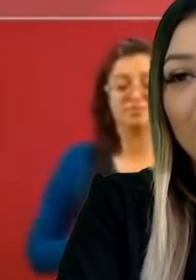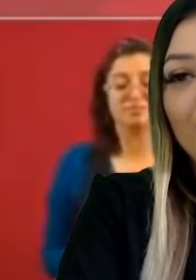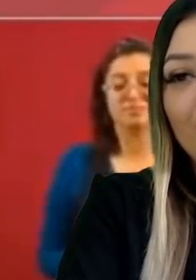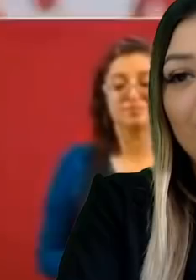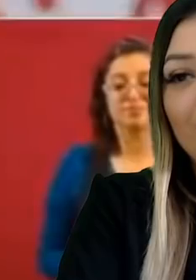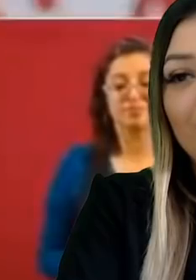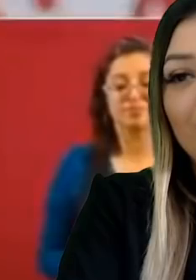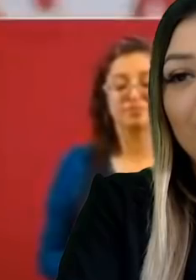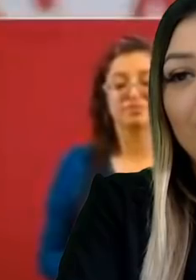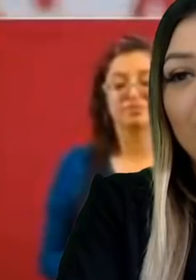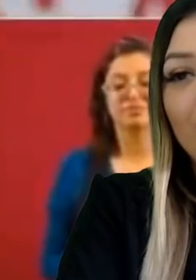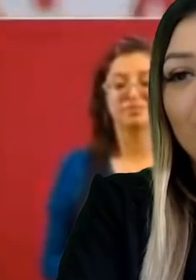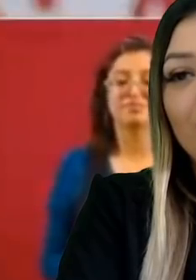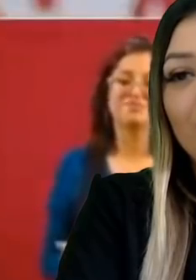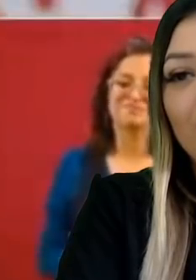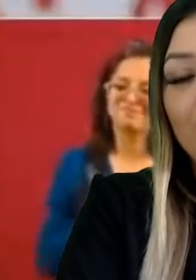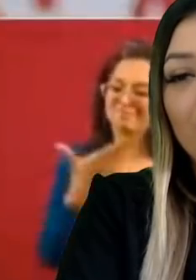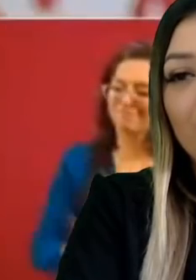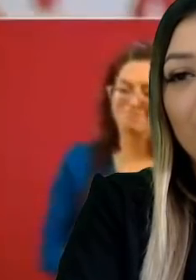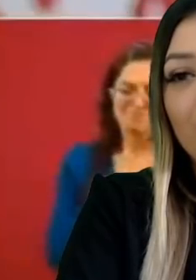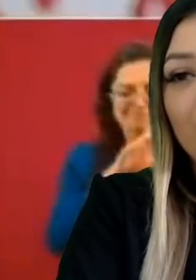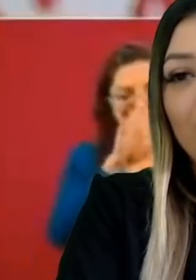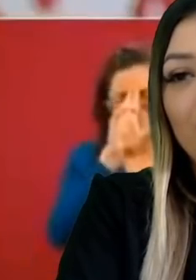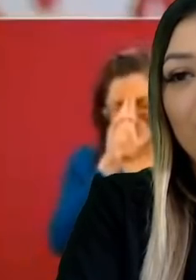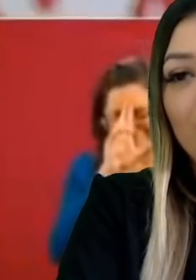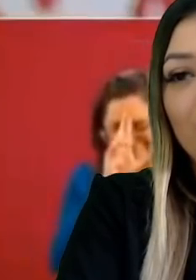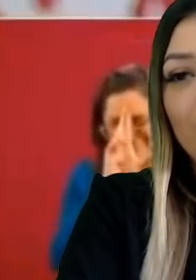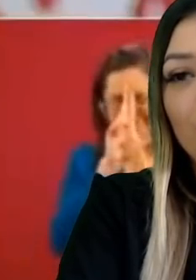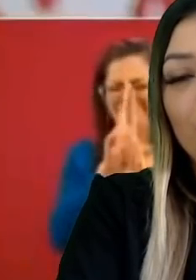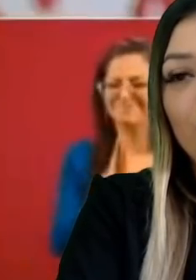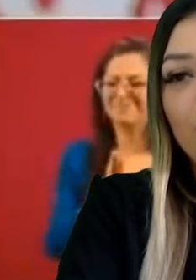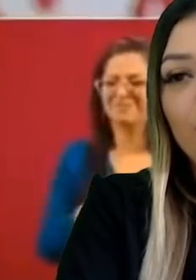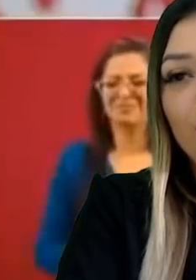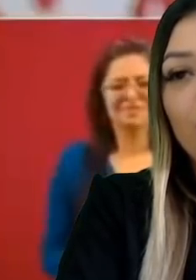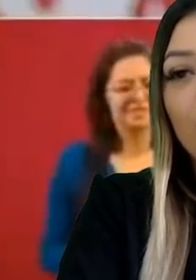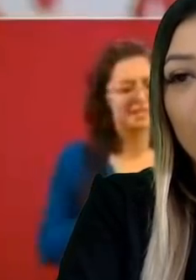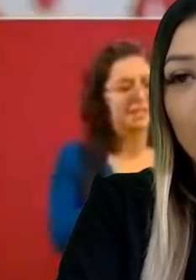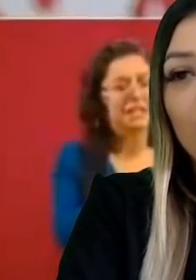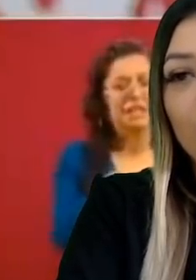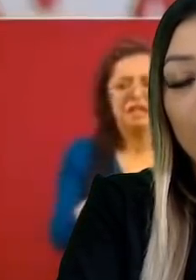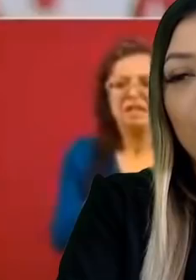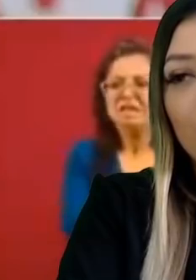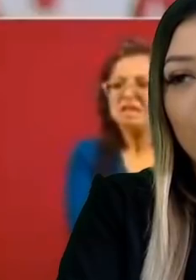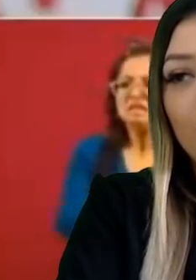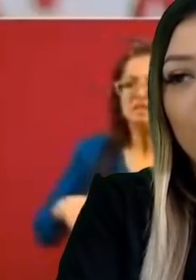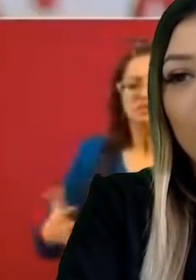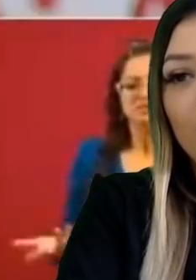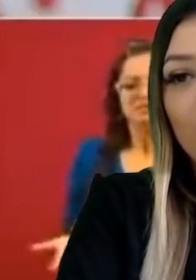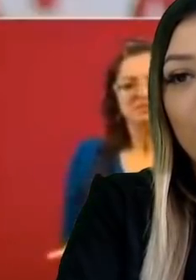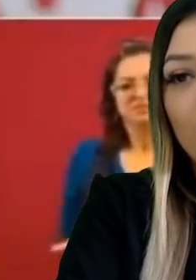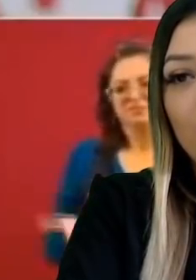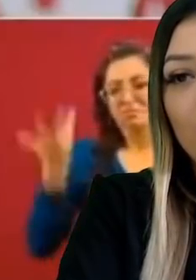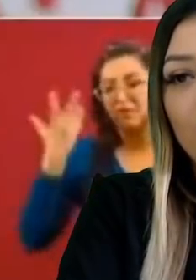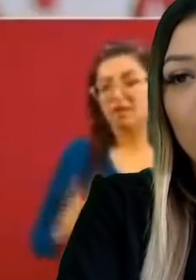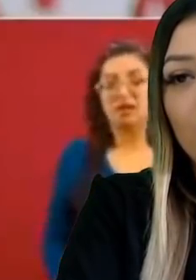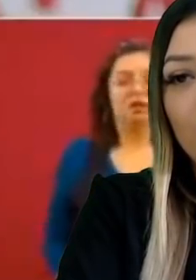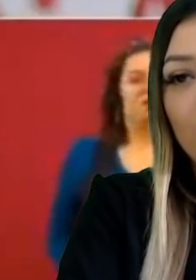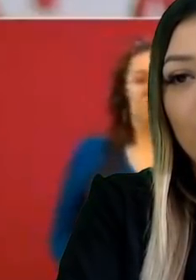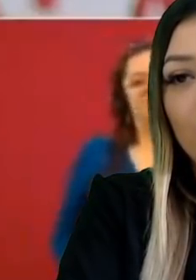Y también lo digo con todo respeto, es alarma aquella revista